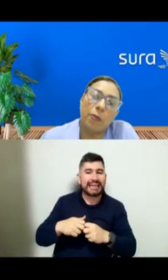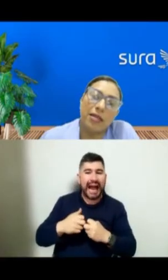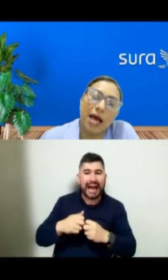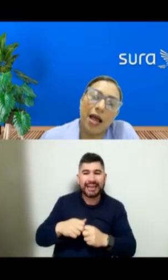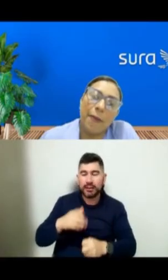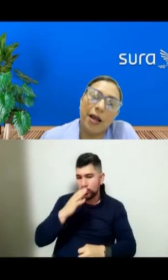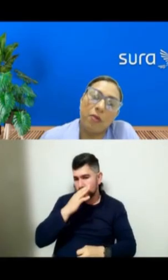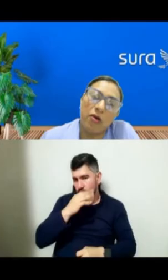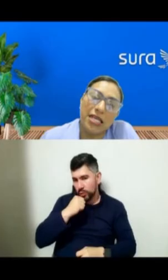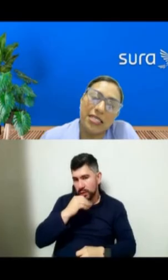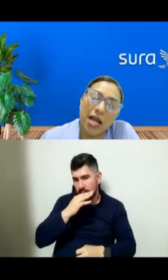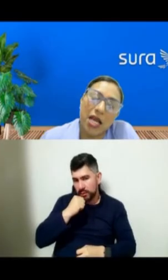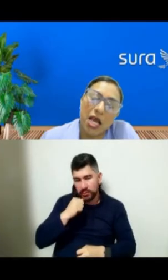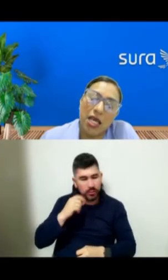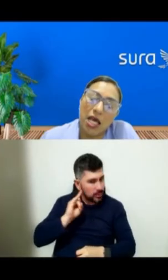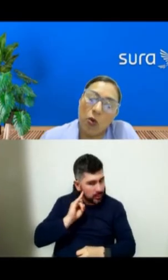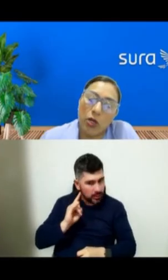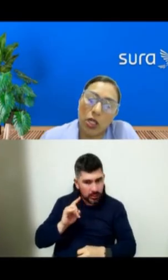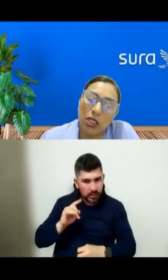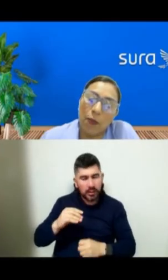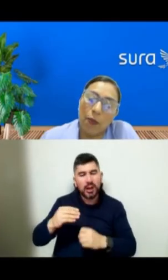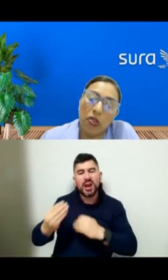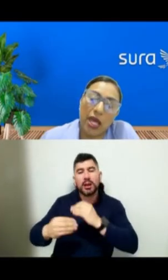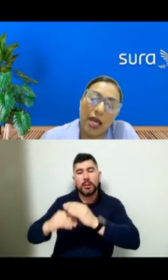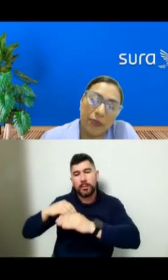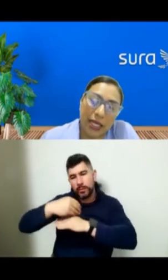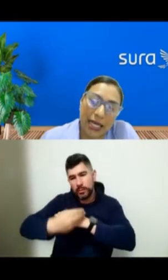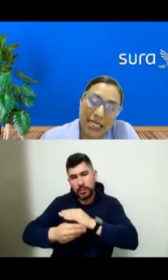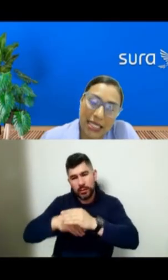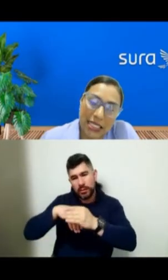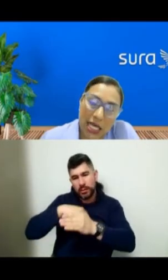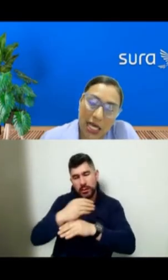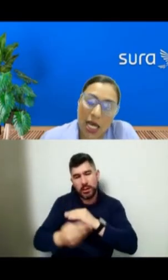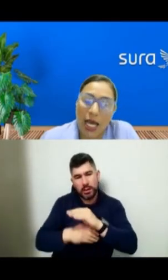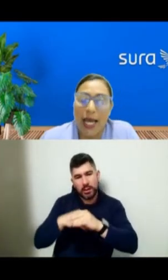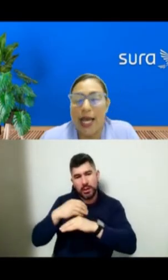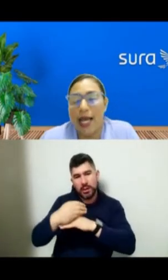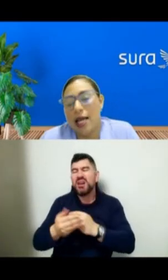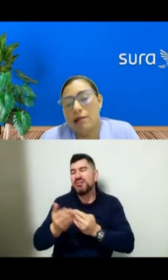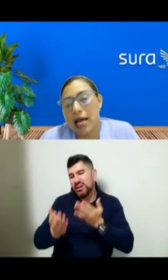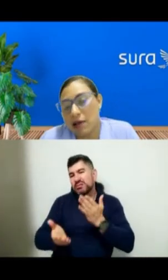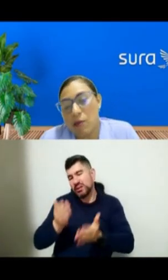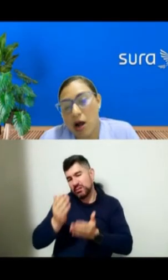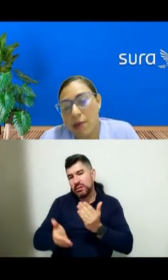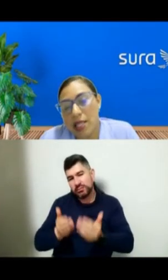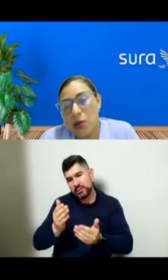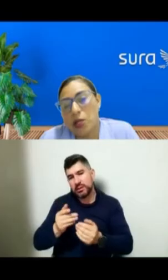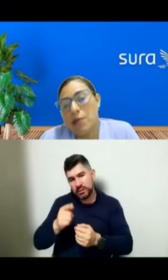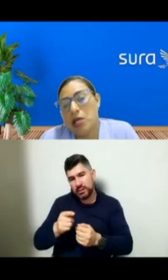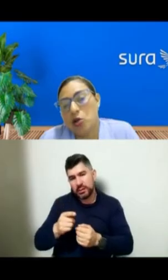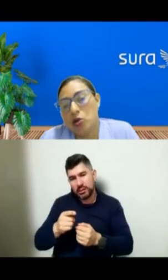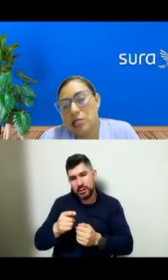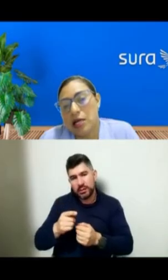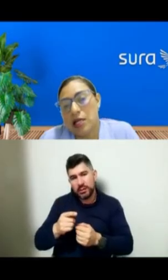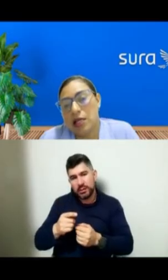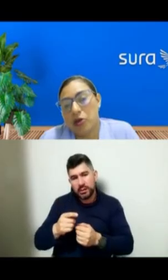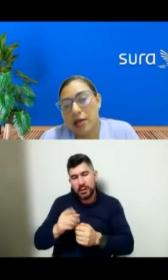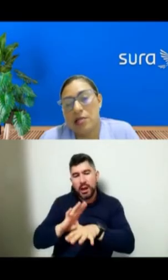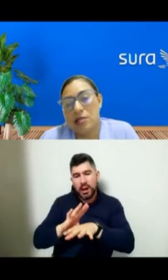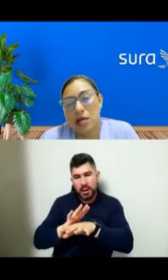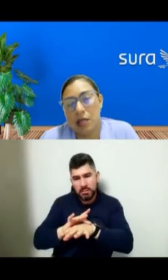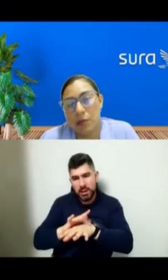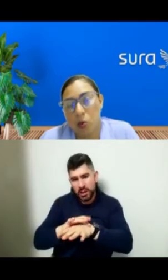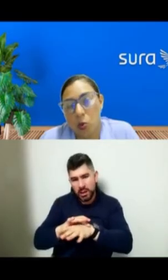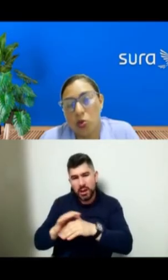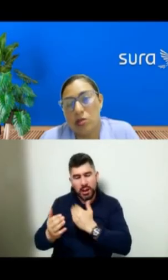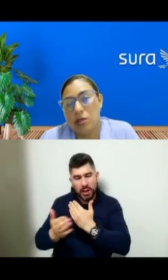simplemente vamos a hacer un vendaje para inmovilizar y de acuerdo al tipo de esguince aquí vamos al médico, ya el médico nos dice qué